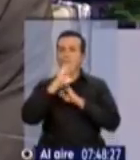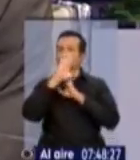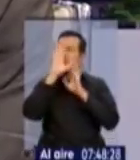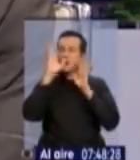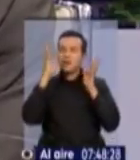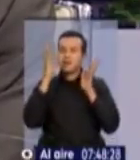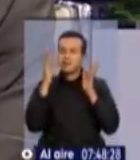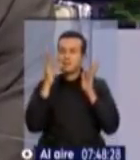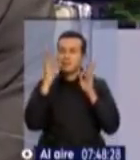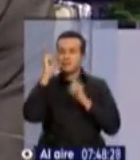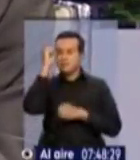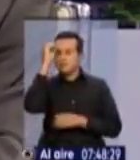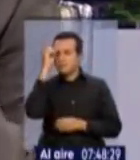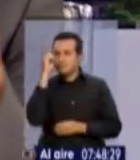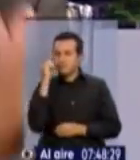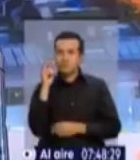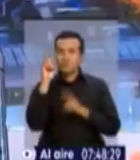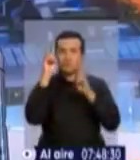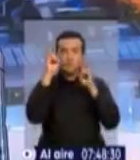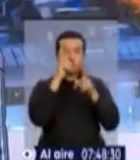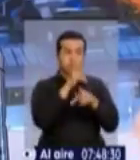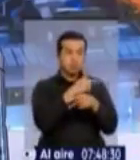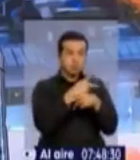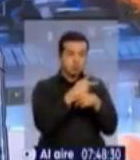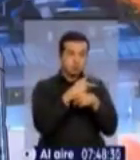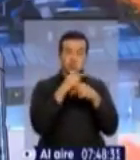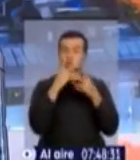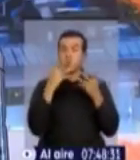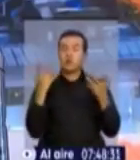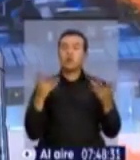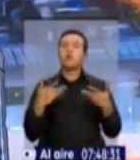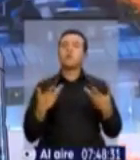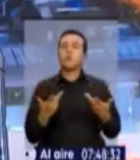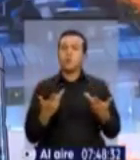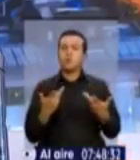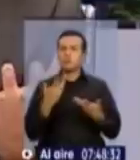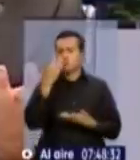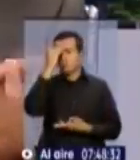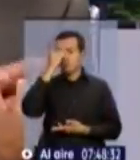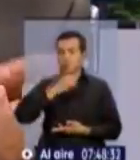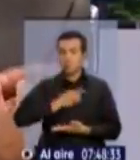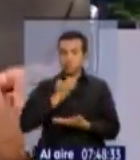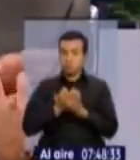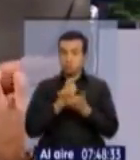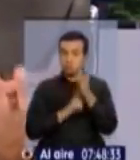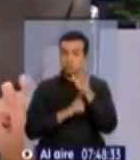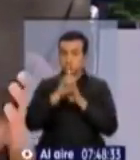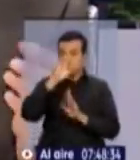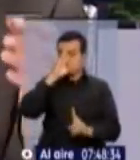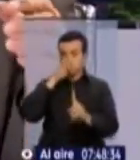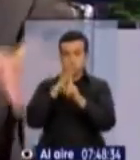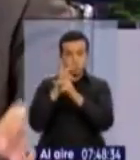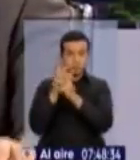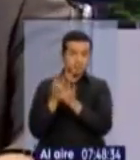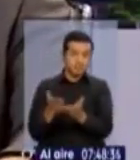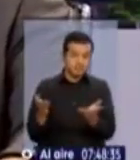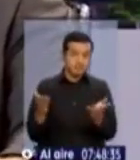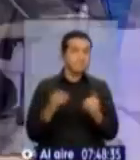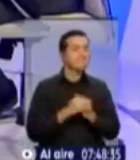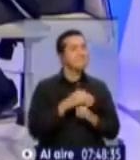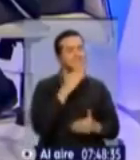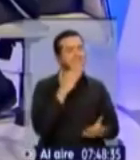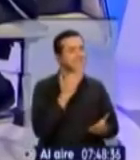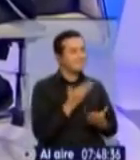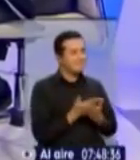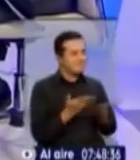discurso del ámbito productivo y como entonces la política económica apunta a estos objetivos productivos muchas gracias